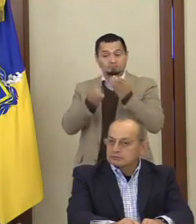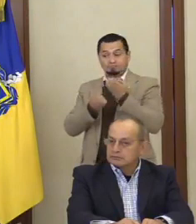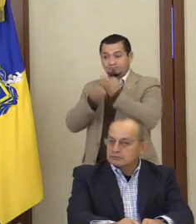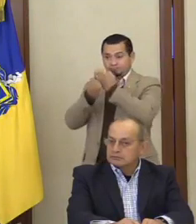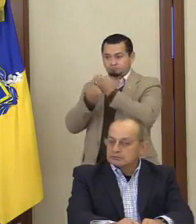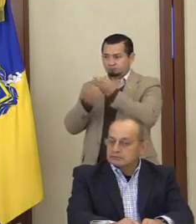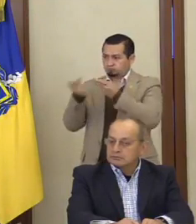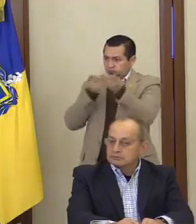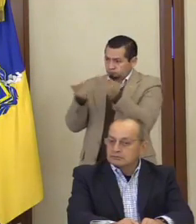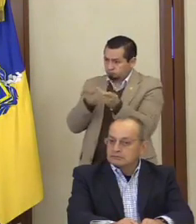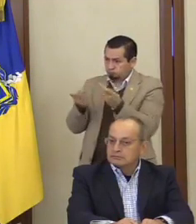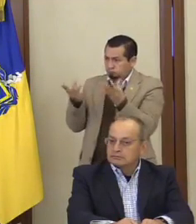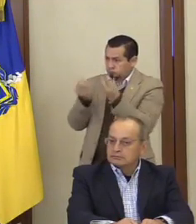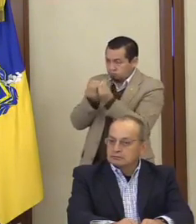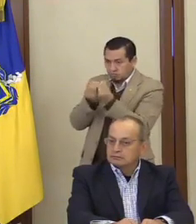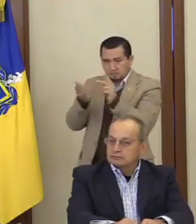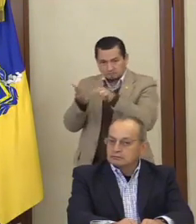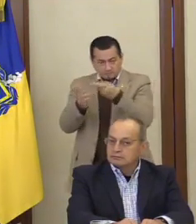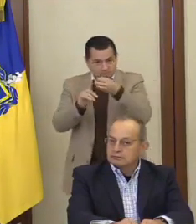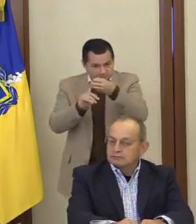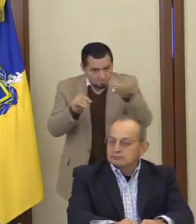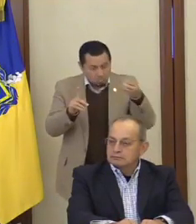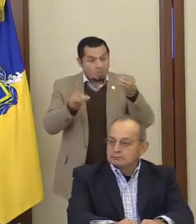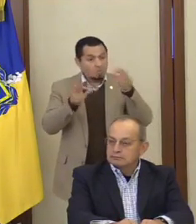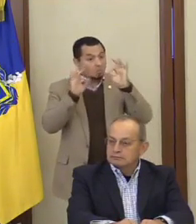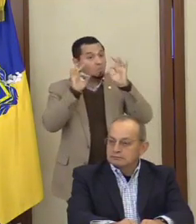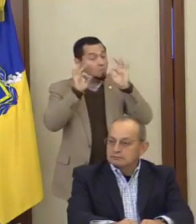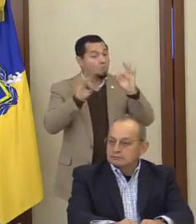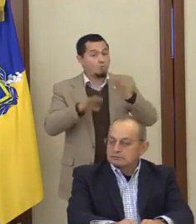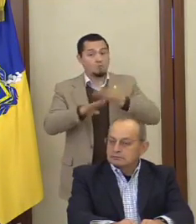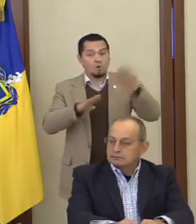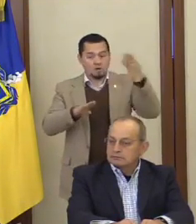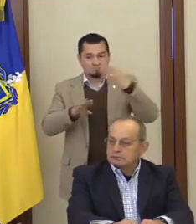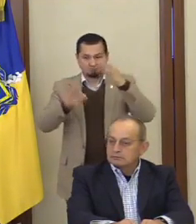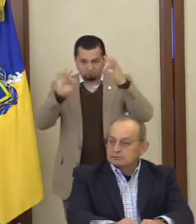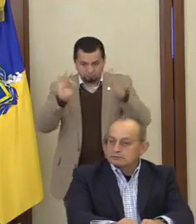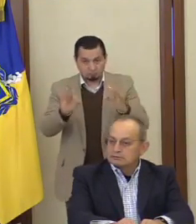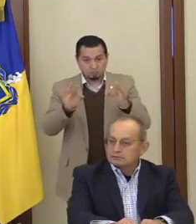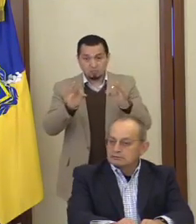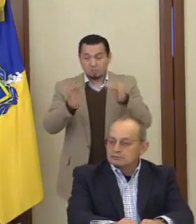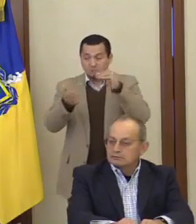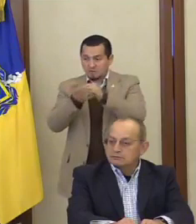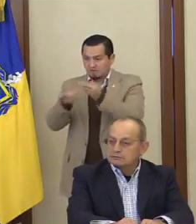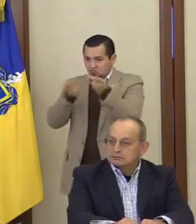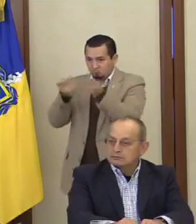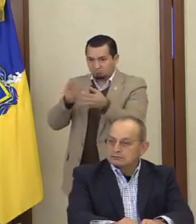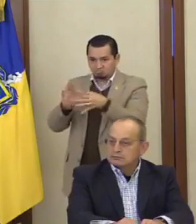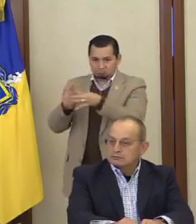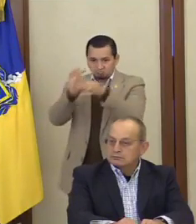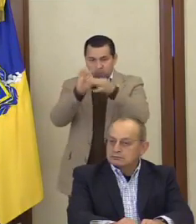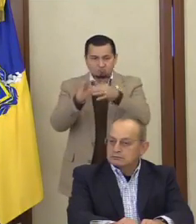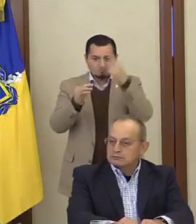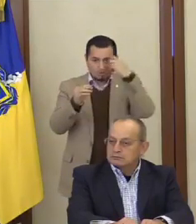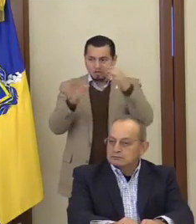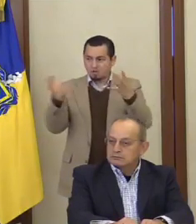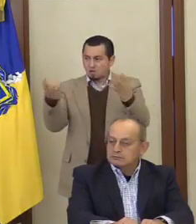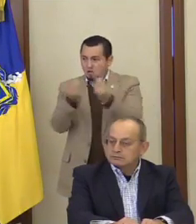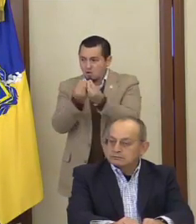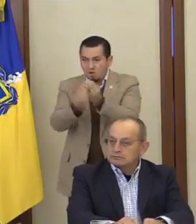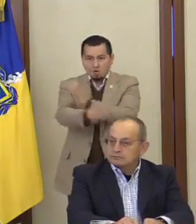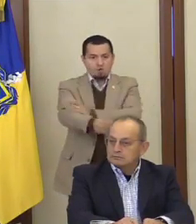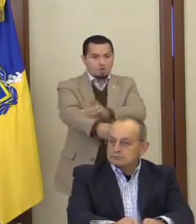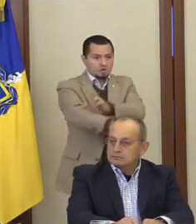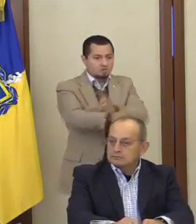para reordenar la Fiscalía lleva avances muy importantes. El trabajo del Gabinete de Seguridad para poder garantizar la